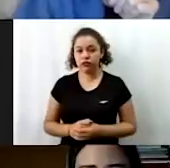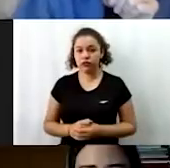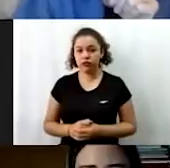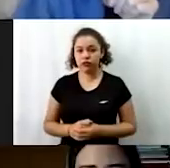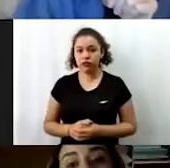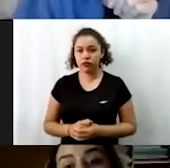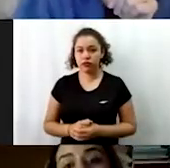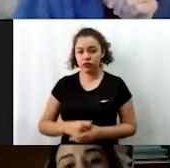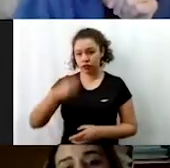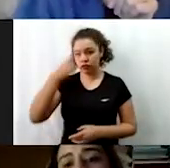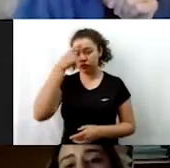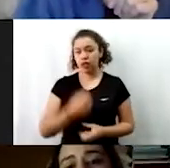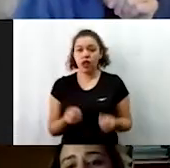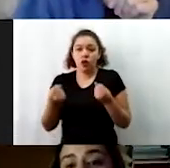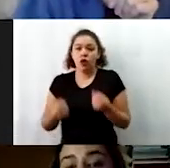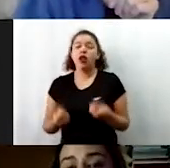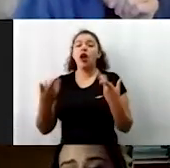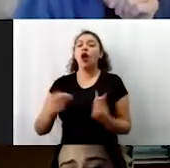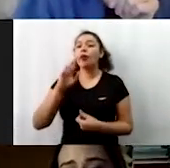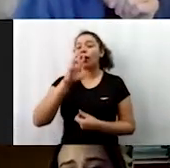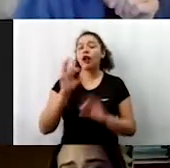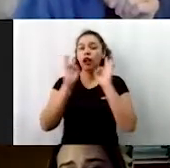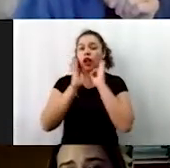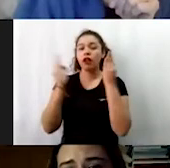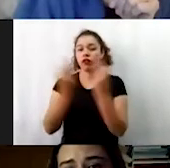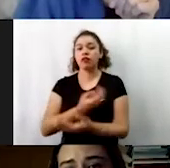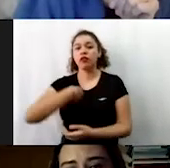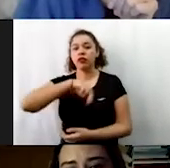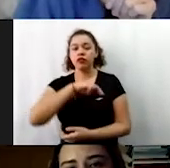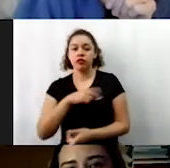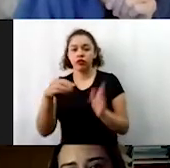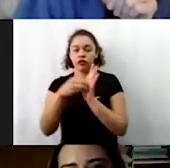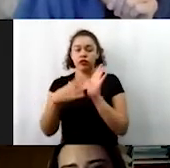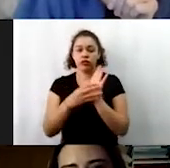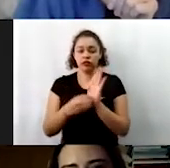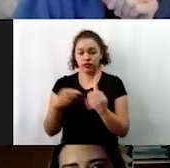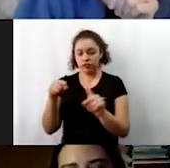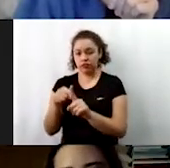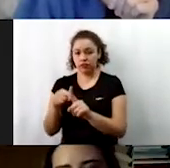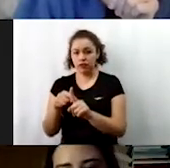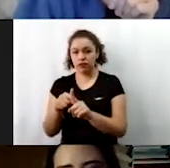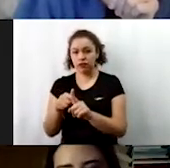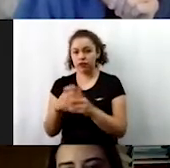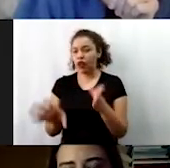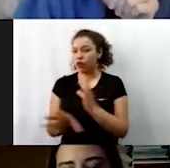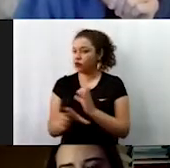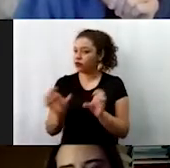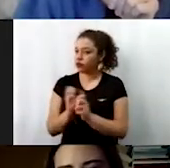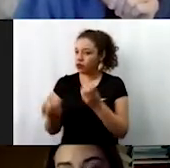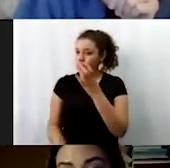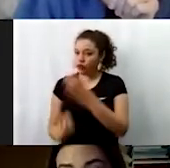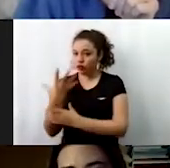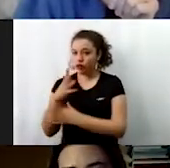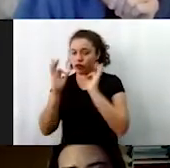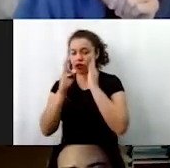fortalecer o mejorar las formas en las que aterrizamos esta agenda, revitalizando estos esquemas de cooperación